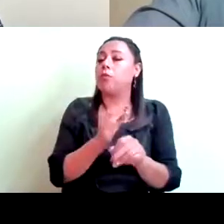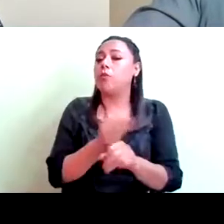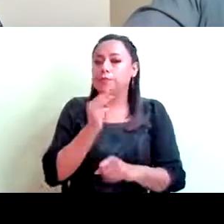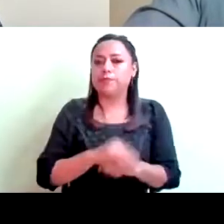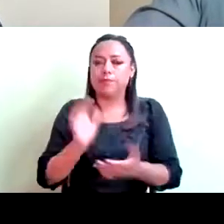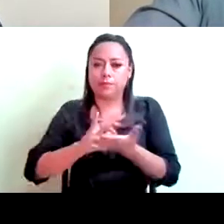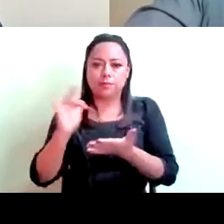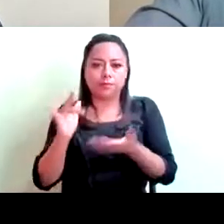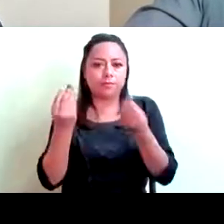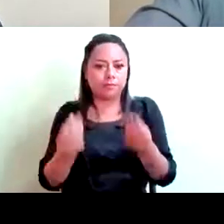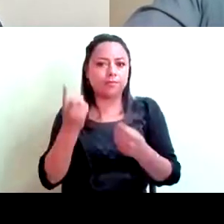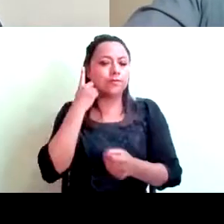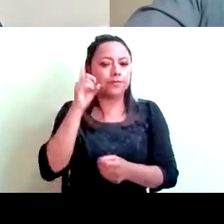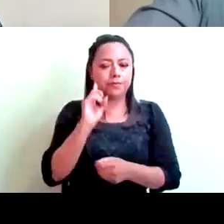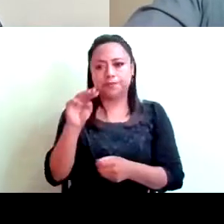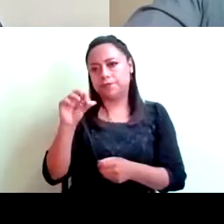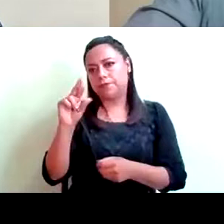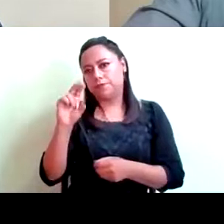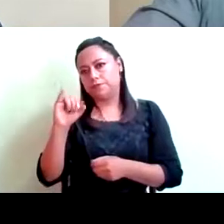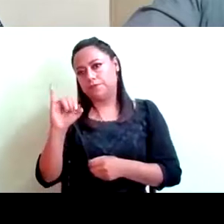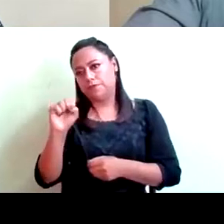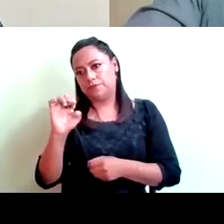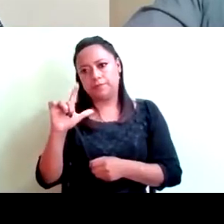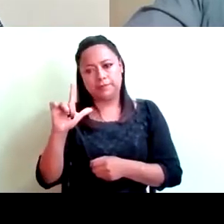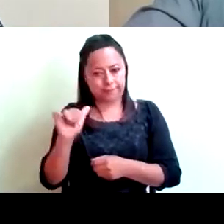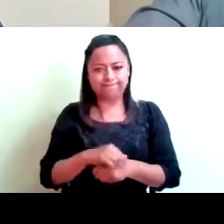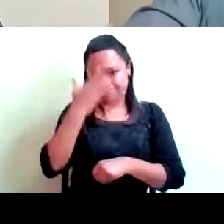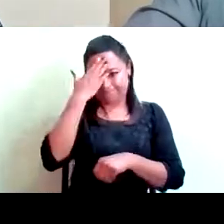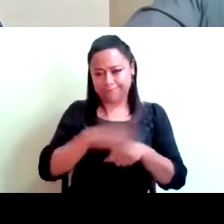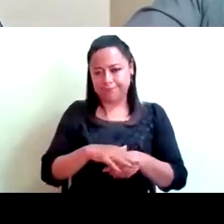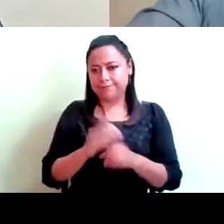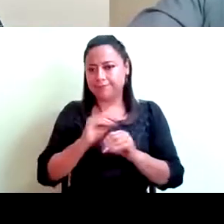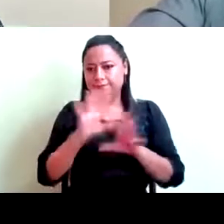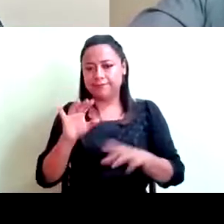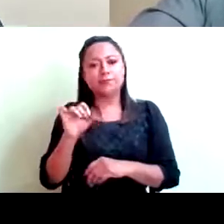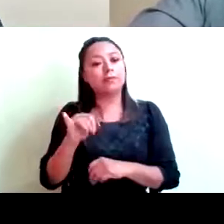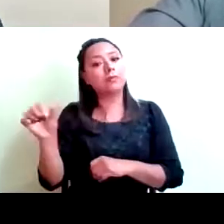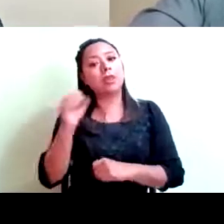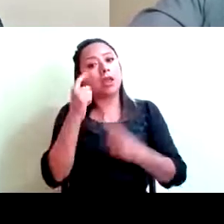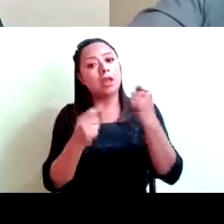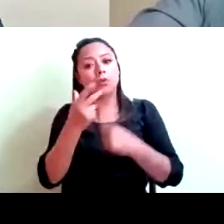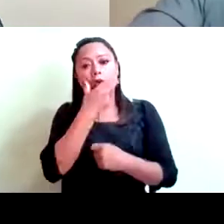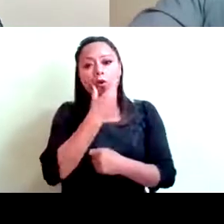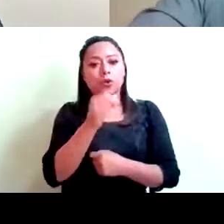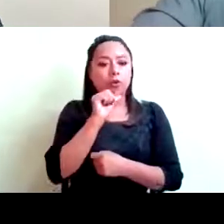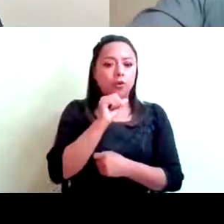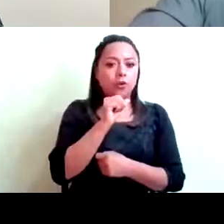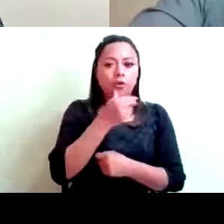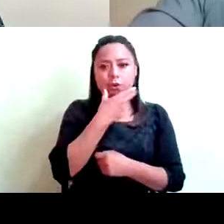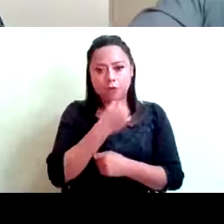agradezco mucho, diputada Marisela. Tomamos en cuenta, claro que sí, alguna o algún otro diputado quiere hacer uso de la voz.